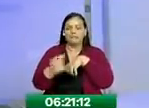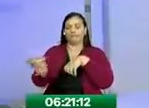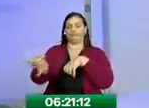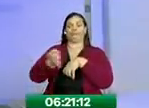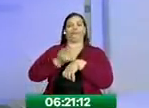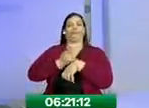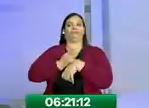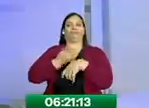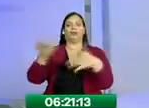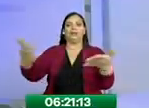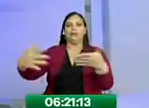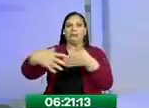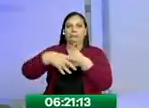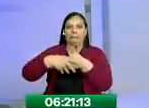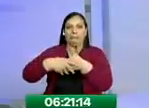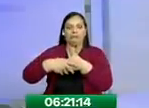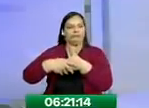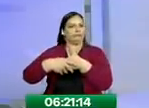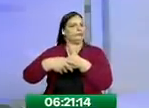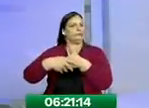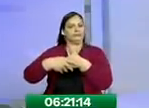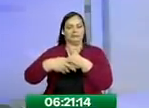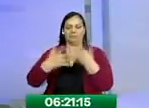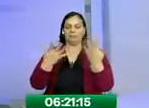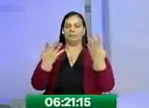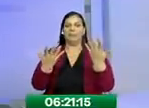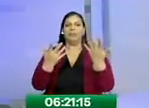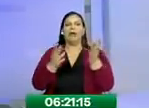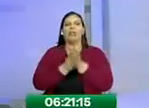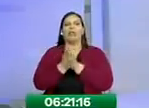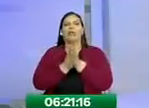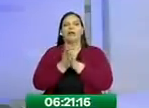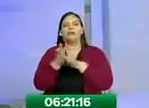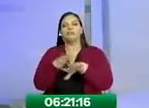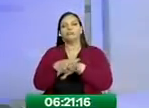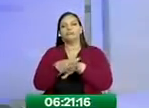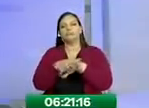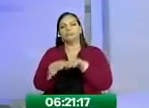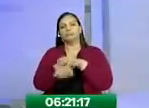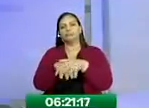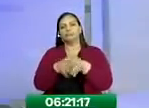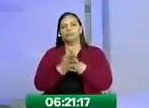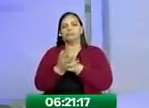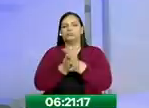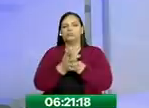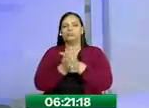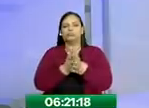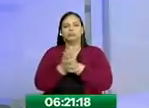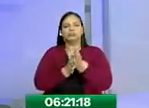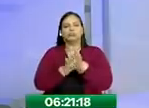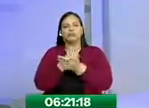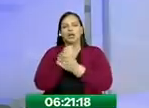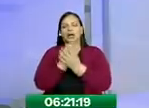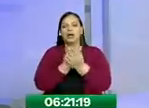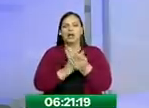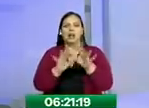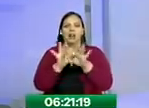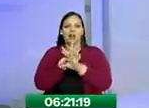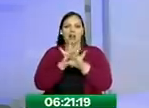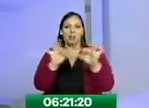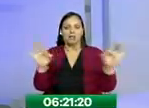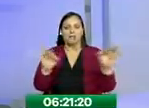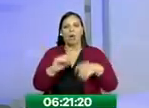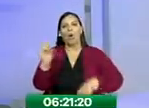los ojos. Así que hay que estar siempre atento a aquello, tratar de desinfectar. Esta es una buena alternativa también de los